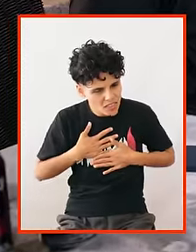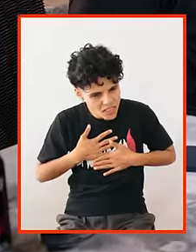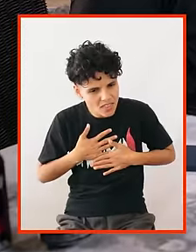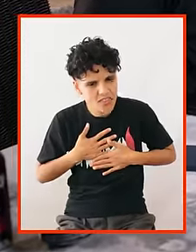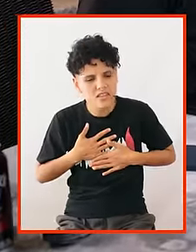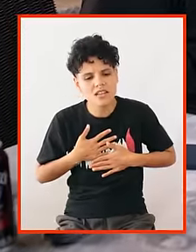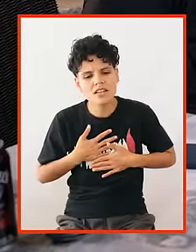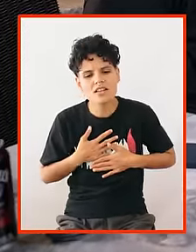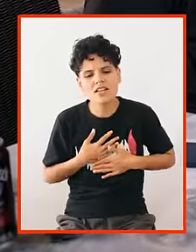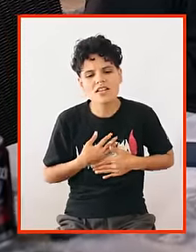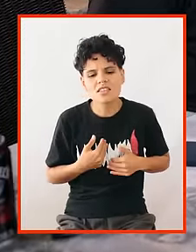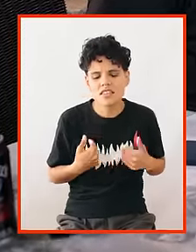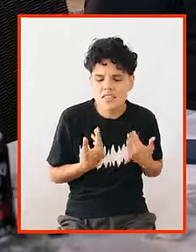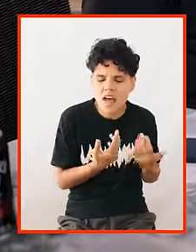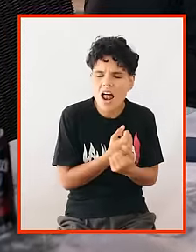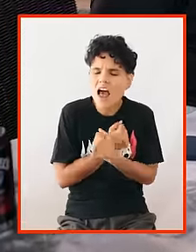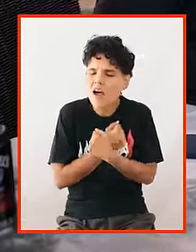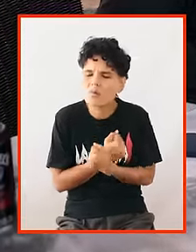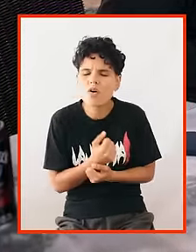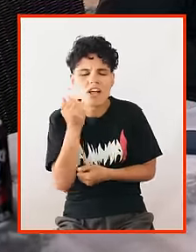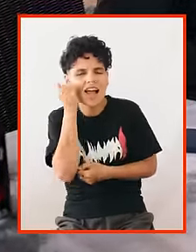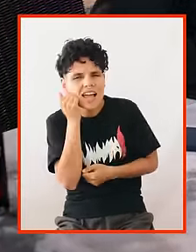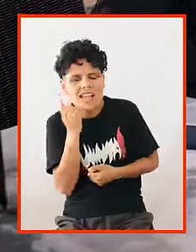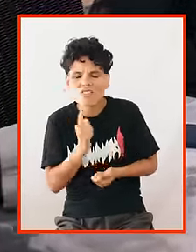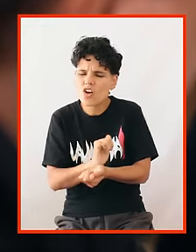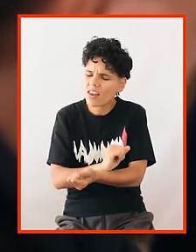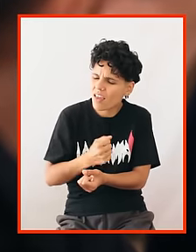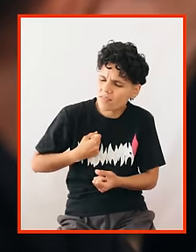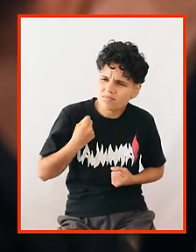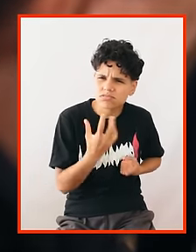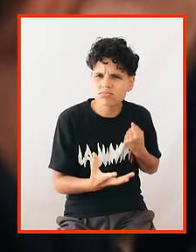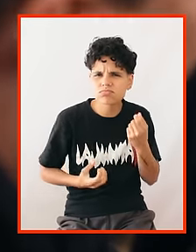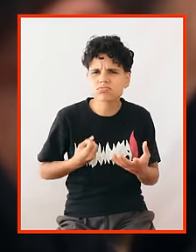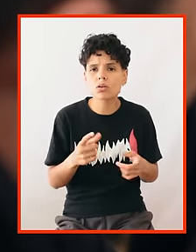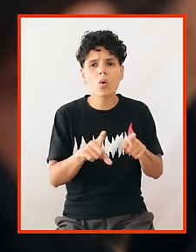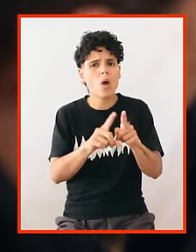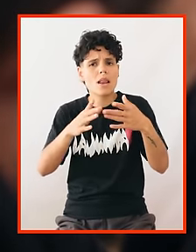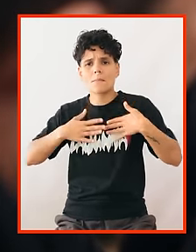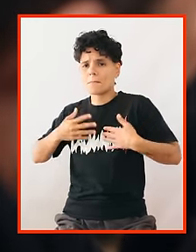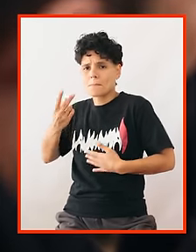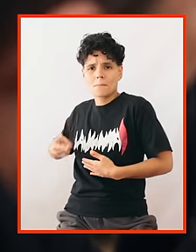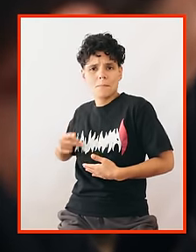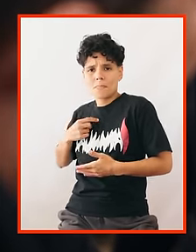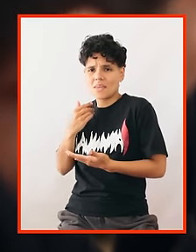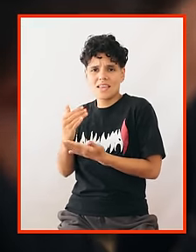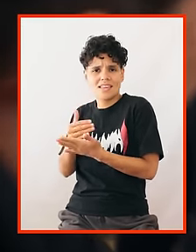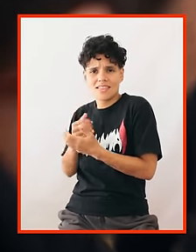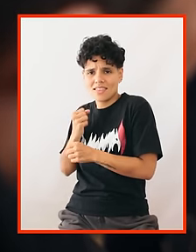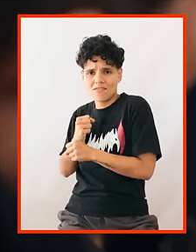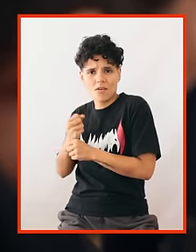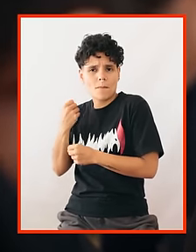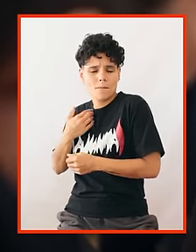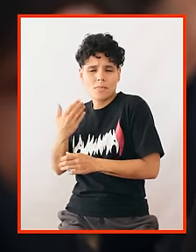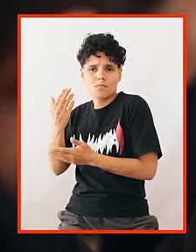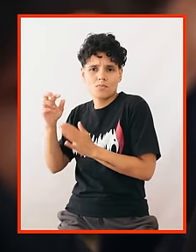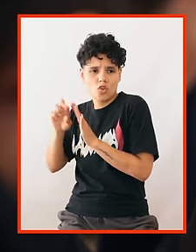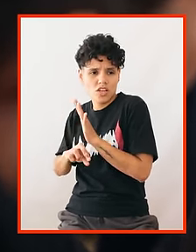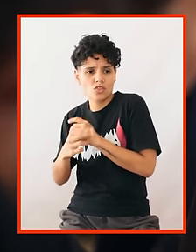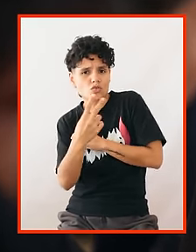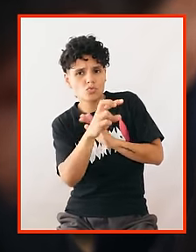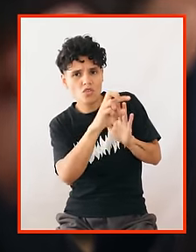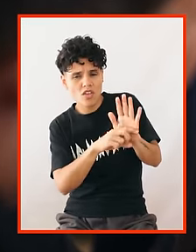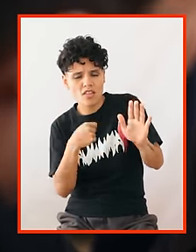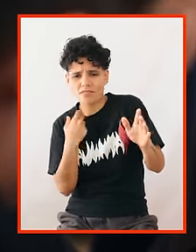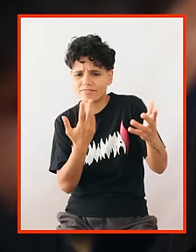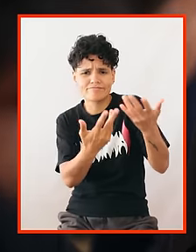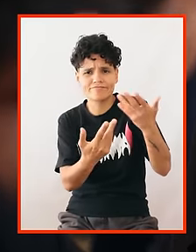misma dedicación, energía. La misma energía, el mismo cariño. Y nosotros de ese disco con el Álvaro aprendimos mucho, sobre todo de como...